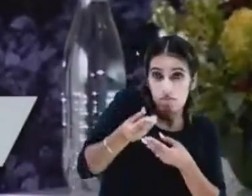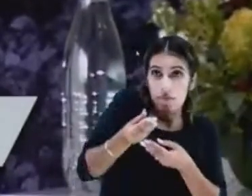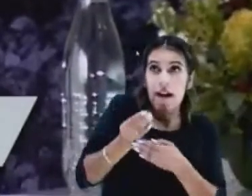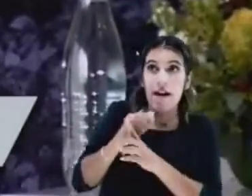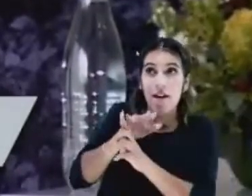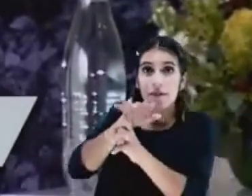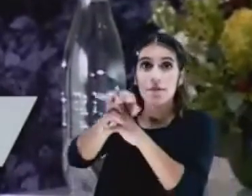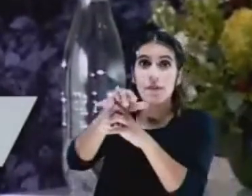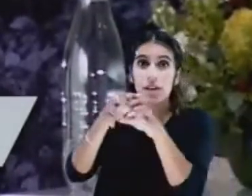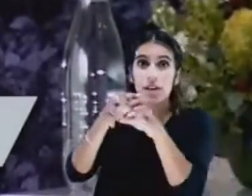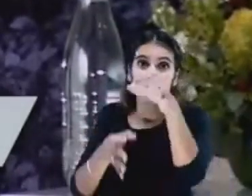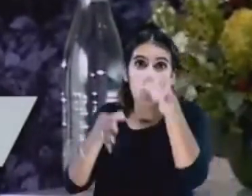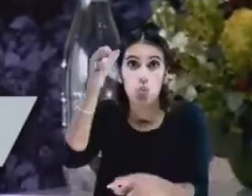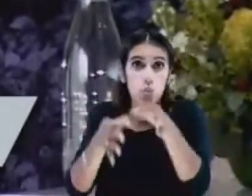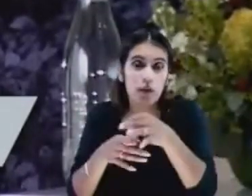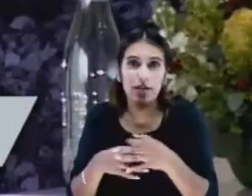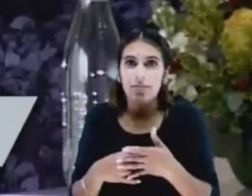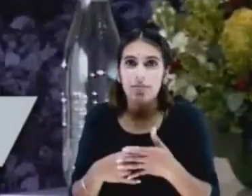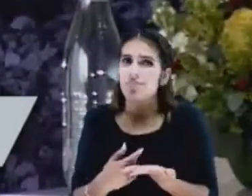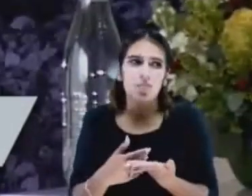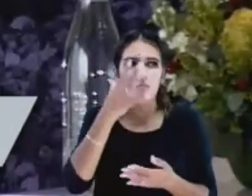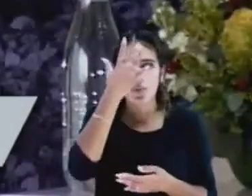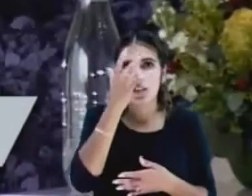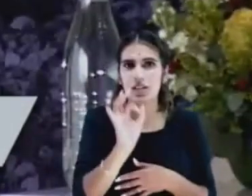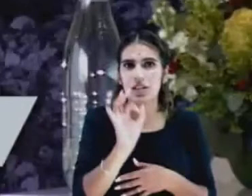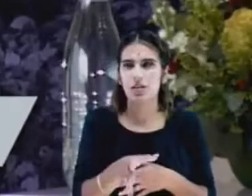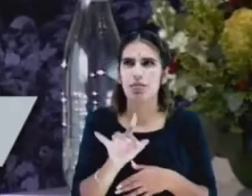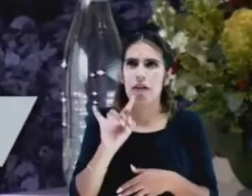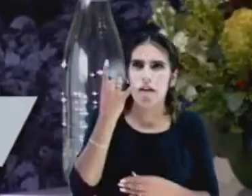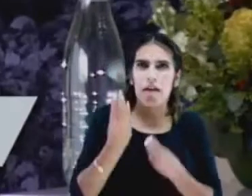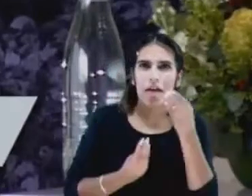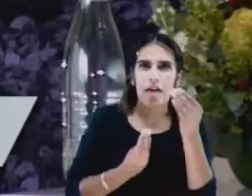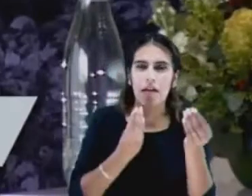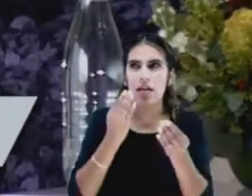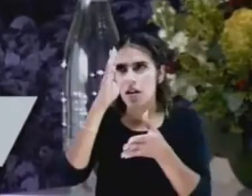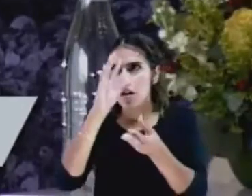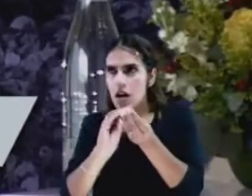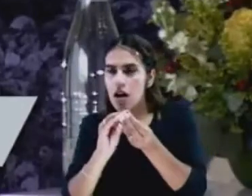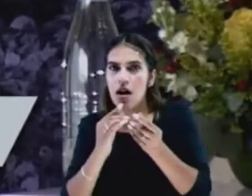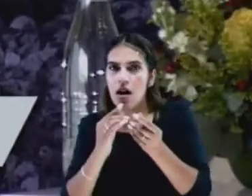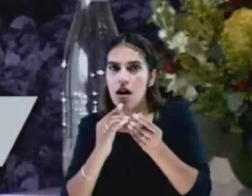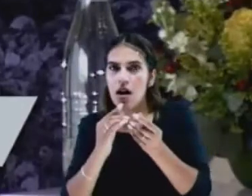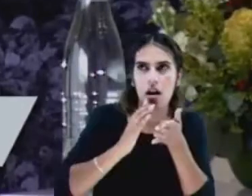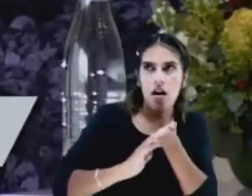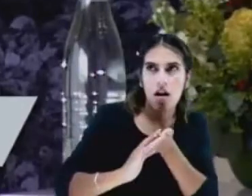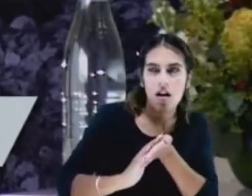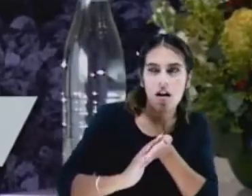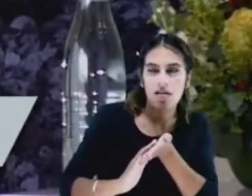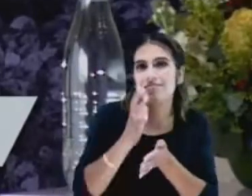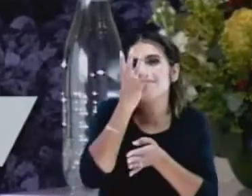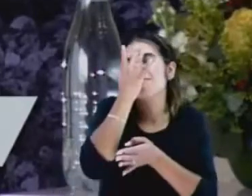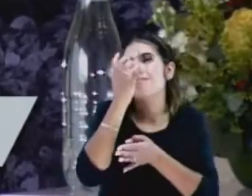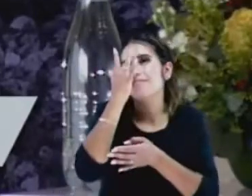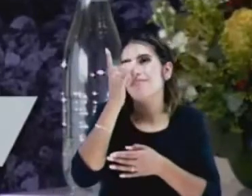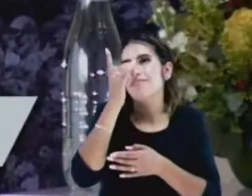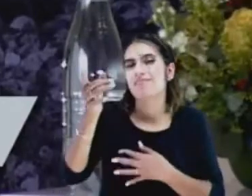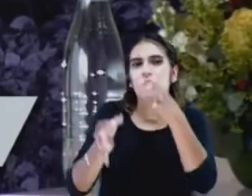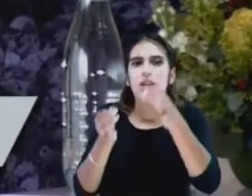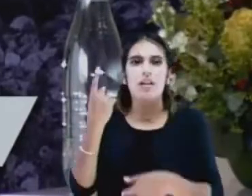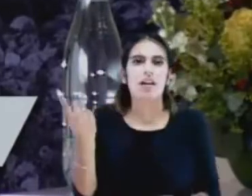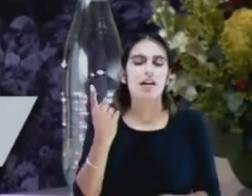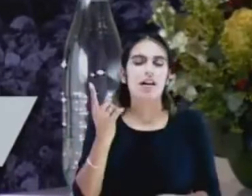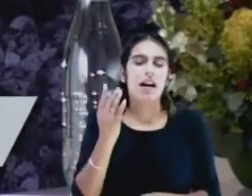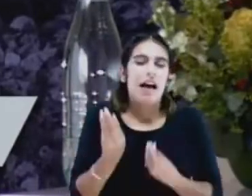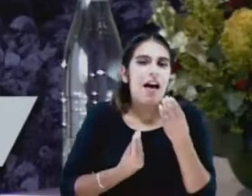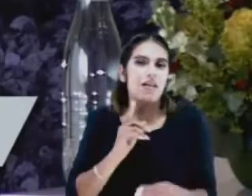partes van a plantear fórmulas de arreglo que de pronto en un presencial no lo harían por obvias razones yo creo que la reserva legal del